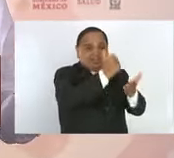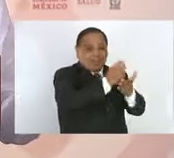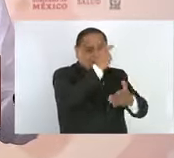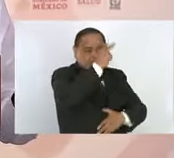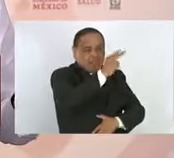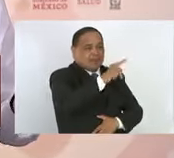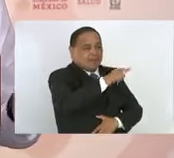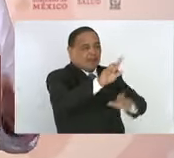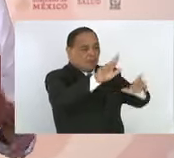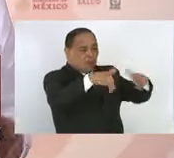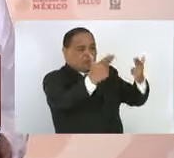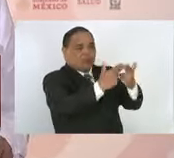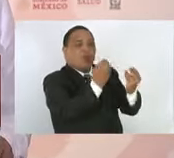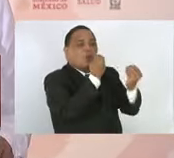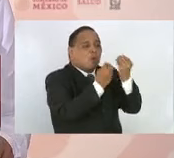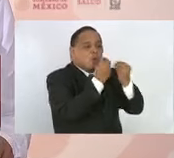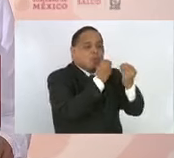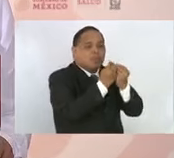y alimentación.